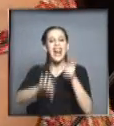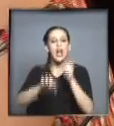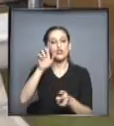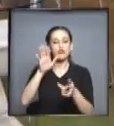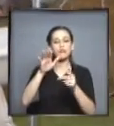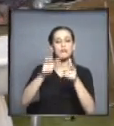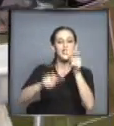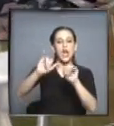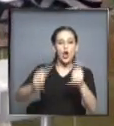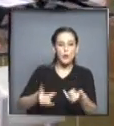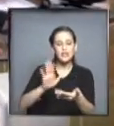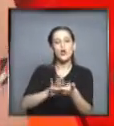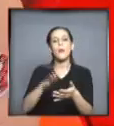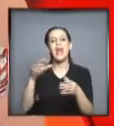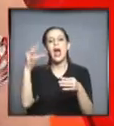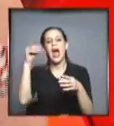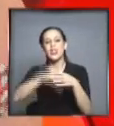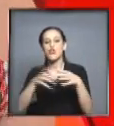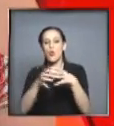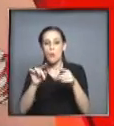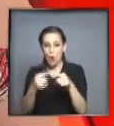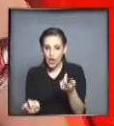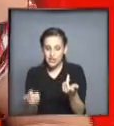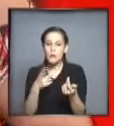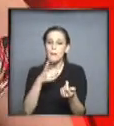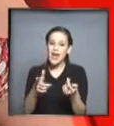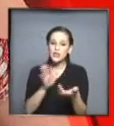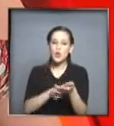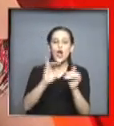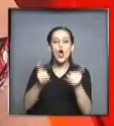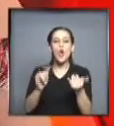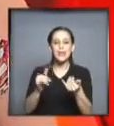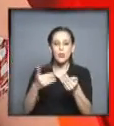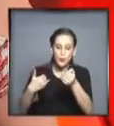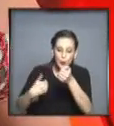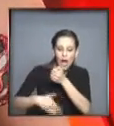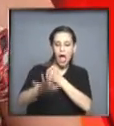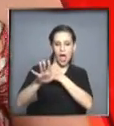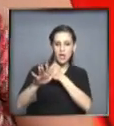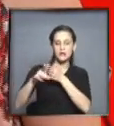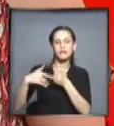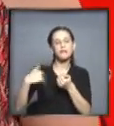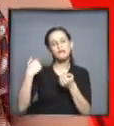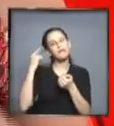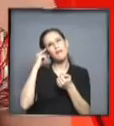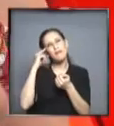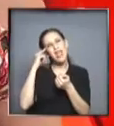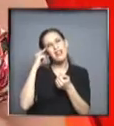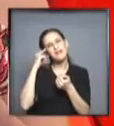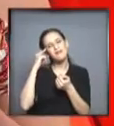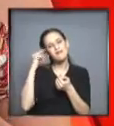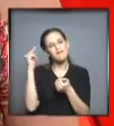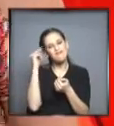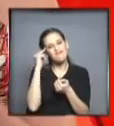militancia tiene que ver con que en el momento de la juventud, desde la adolescencia en adelante, uno empieza a dejar de pensar